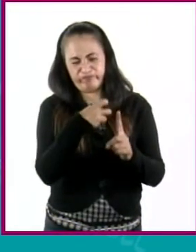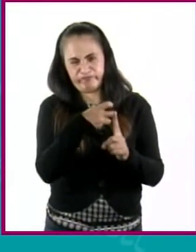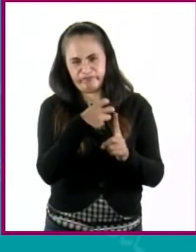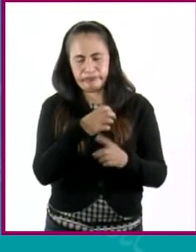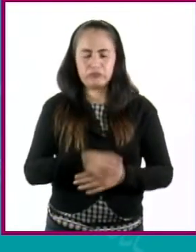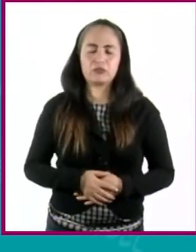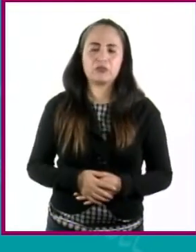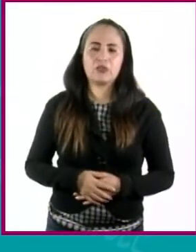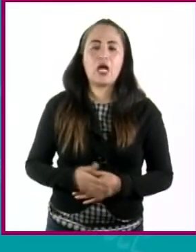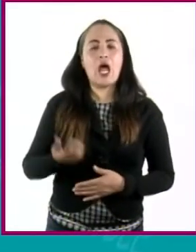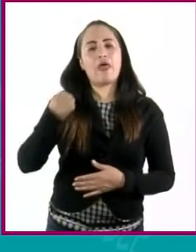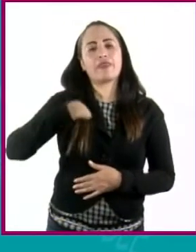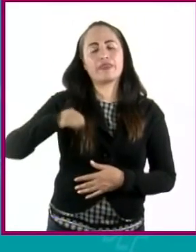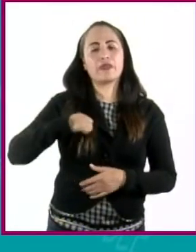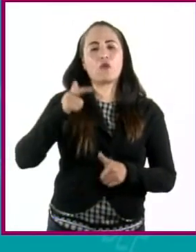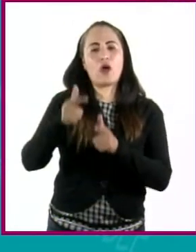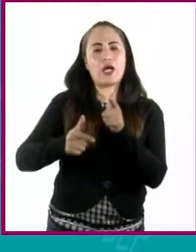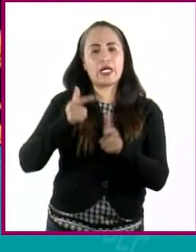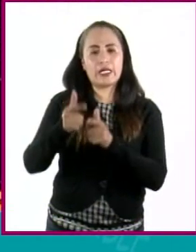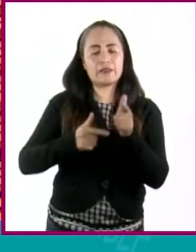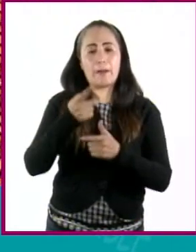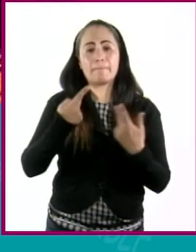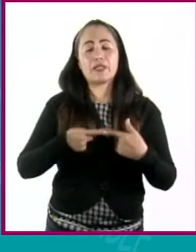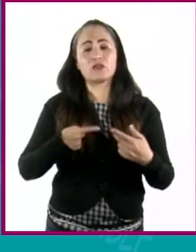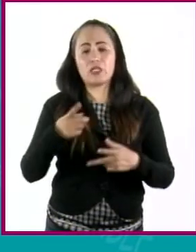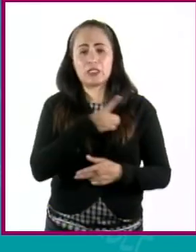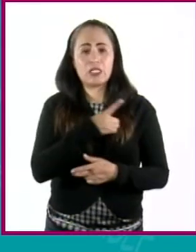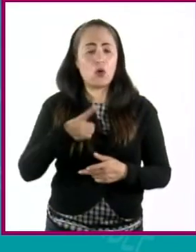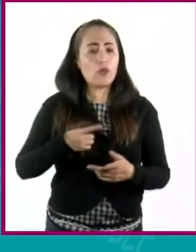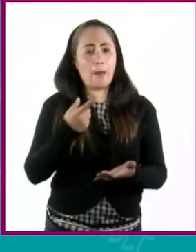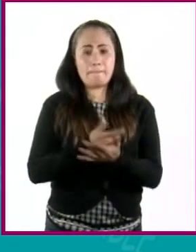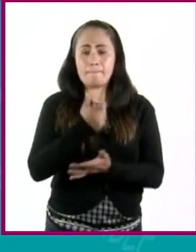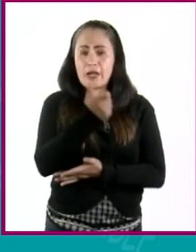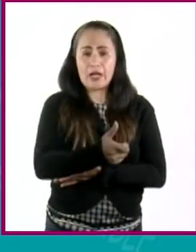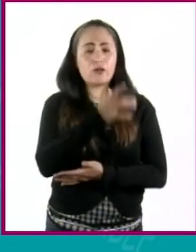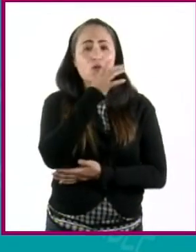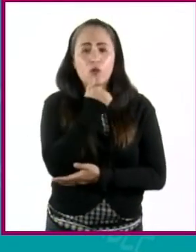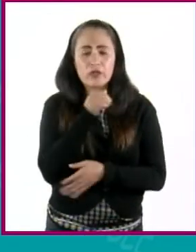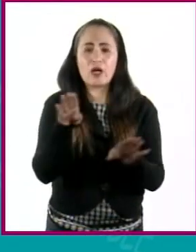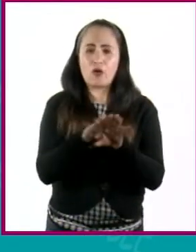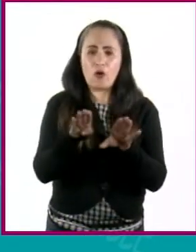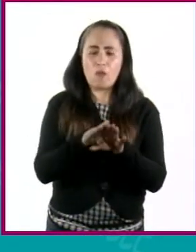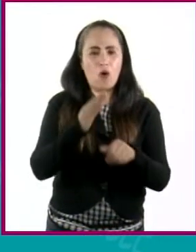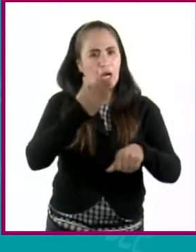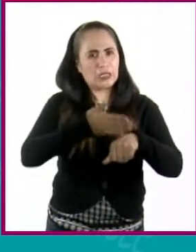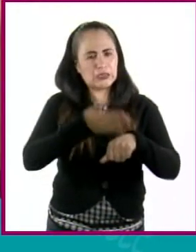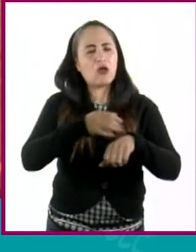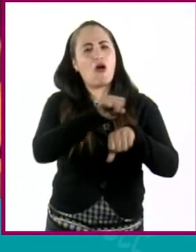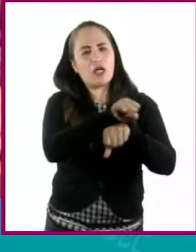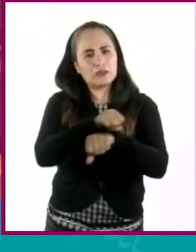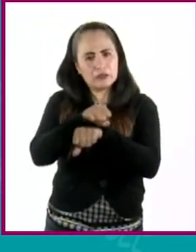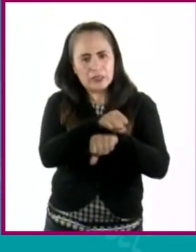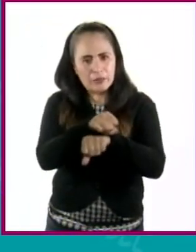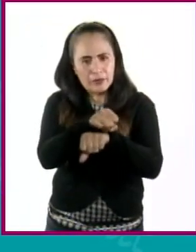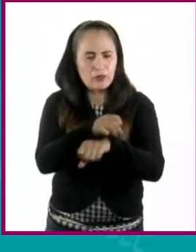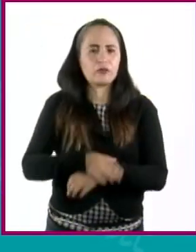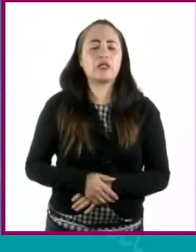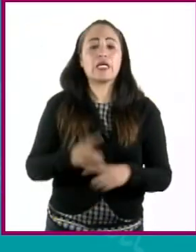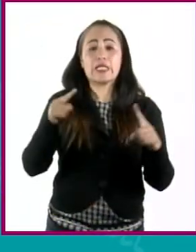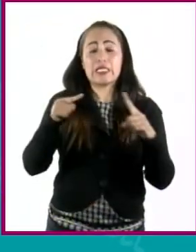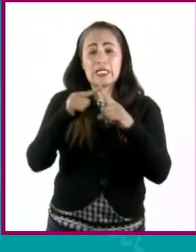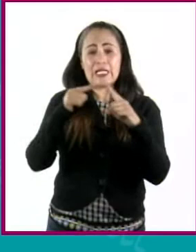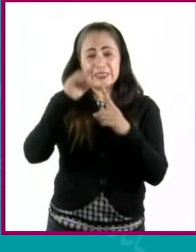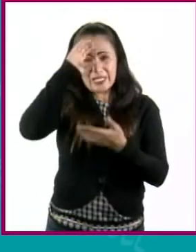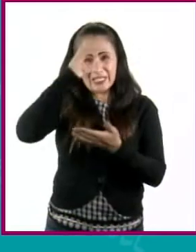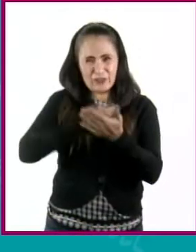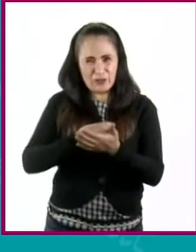En la antigua Grecia, las familias que no podían pagar sus deudas eran castigados con la esclavitud. Promovido por la Iglesia Católica desde